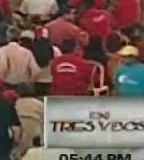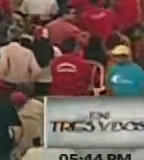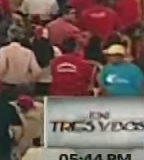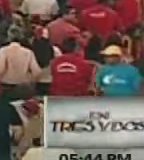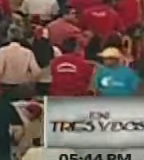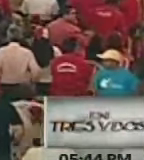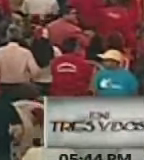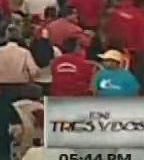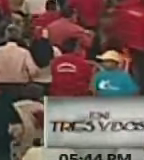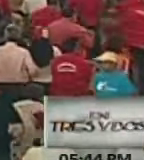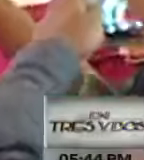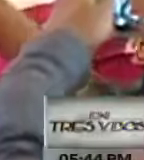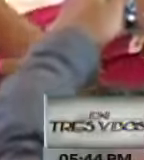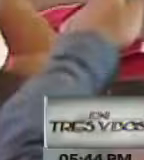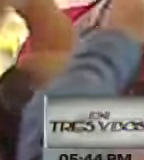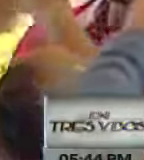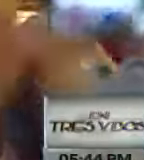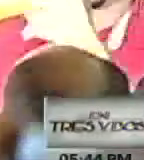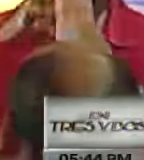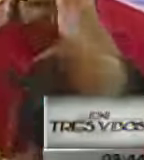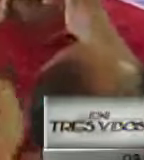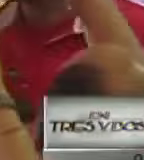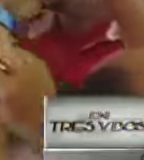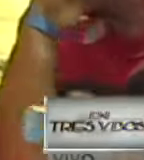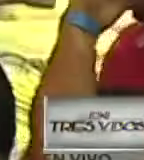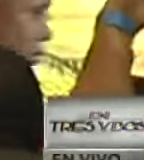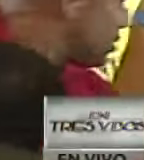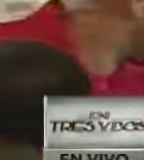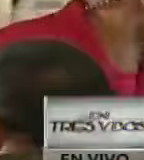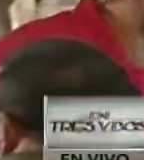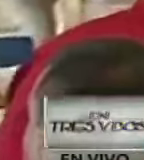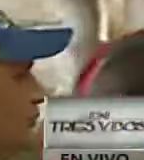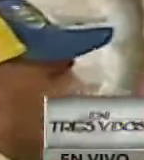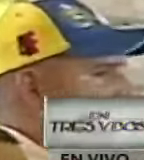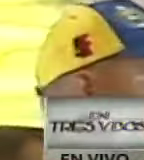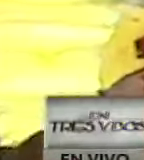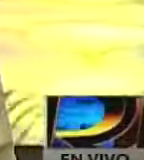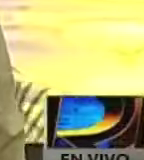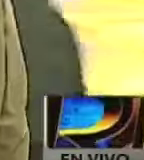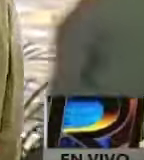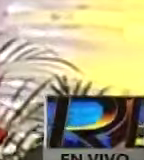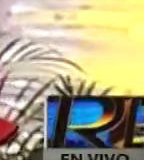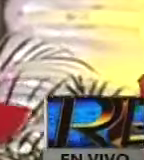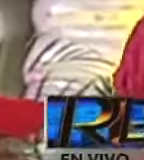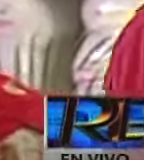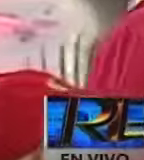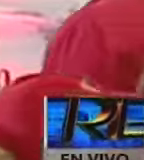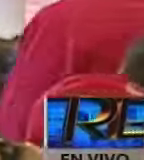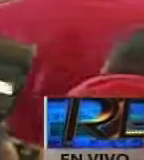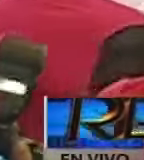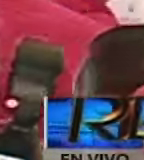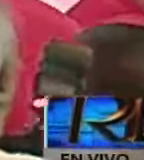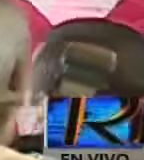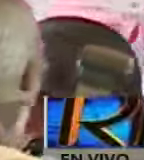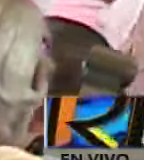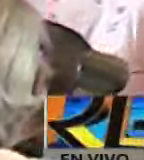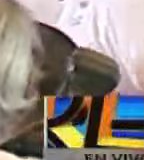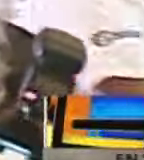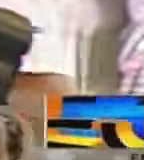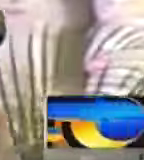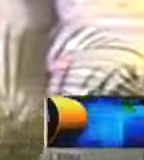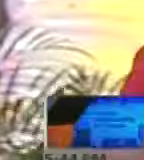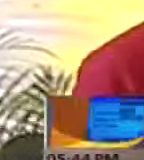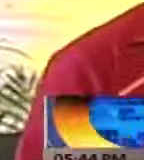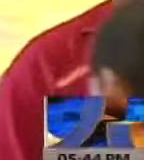la República, Aristóbulo Isturiz, e integrantes del Ministerio, del Tren Ministerial de Agricultura Económica, encabezados por Miguel